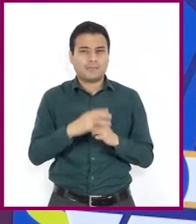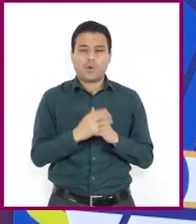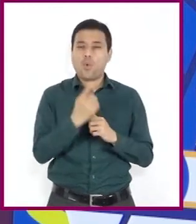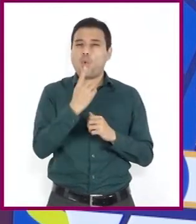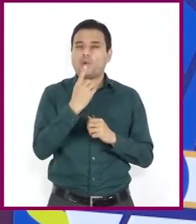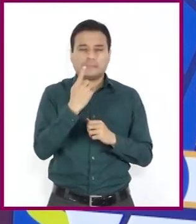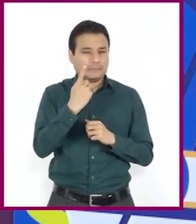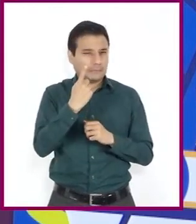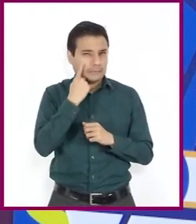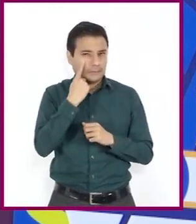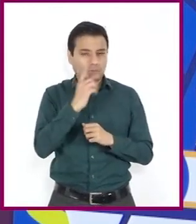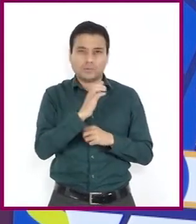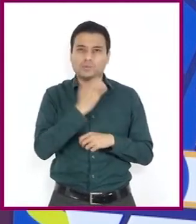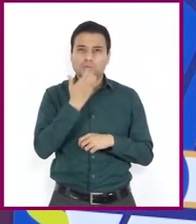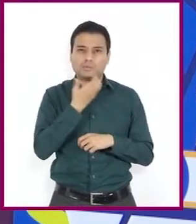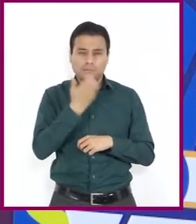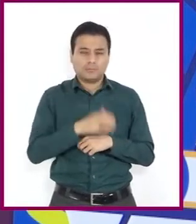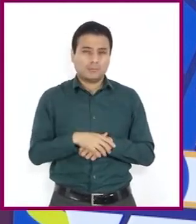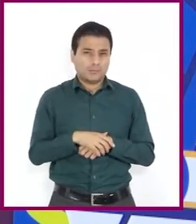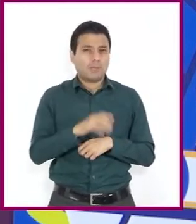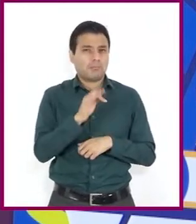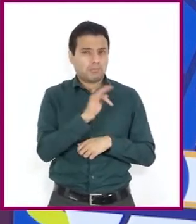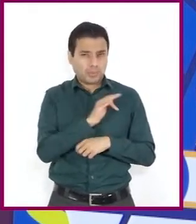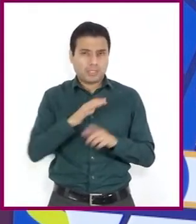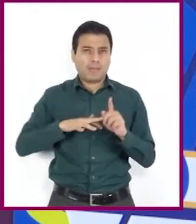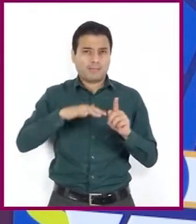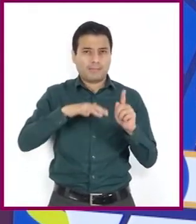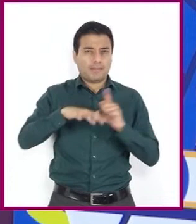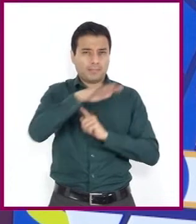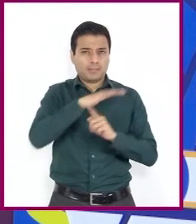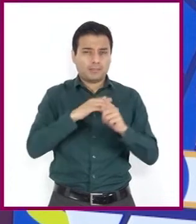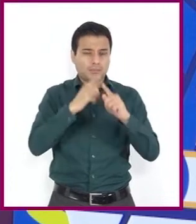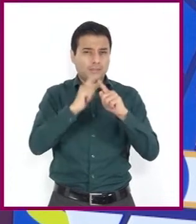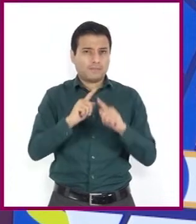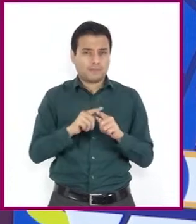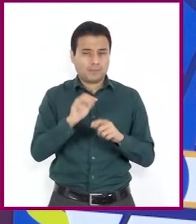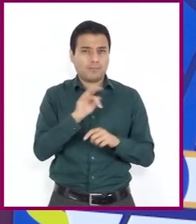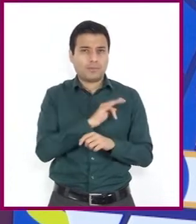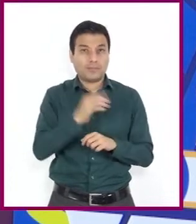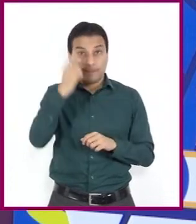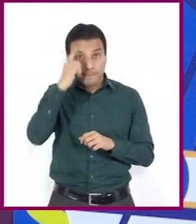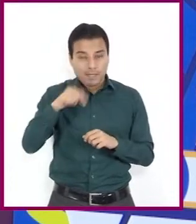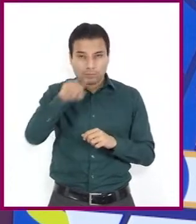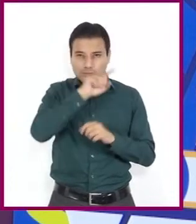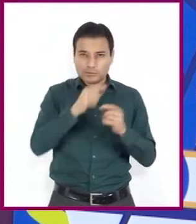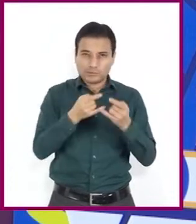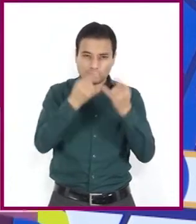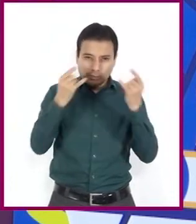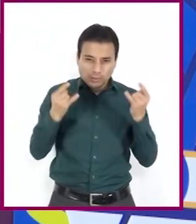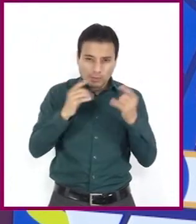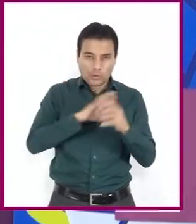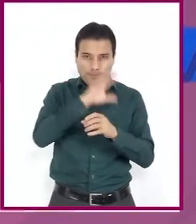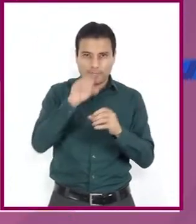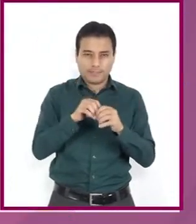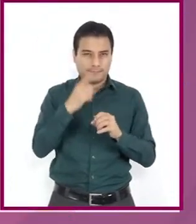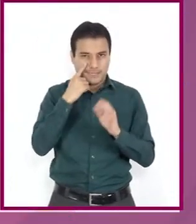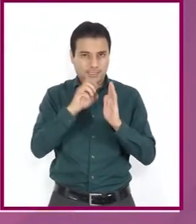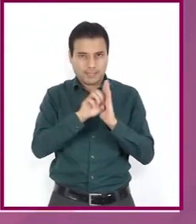general se mezcla con otros para dar una panorámica más completa y detallada. Estos son: